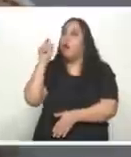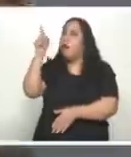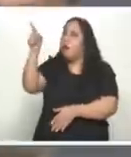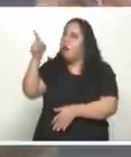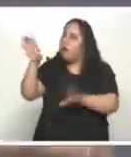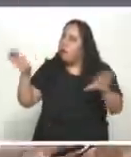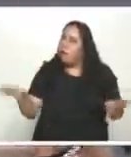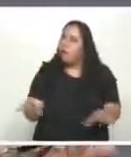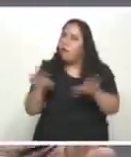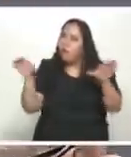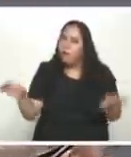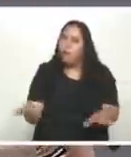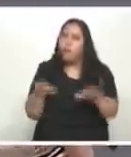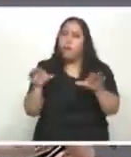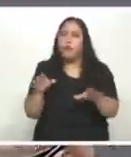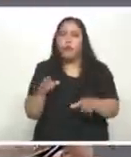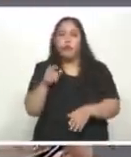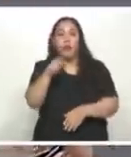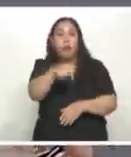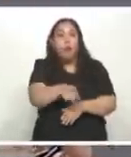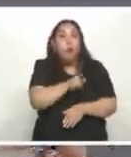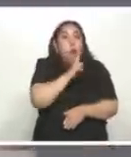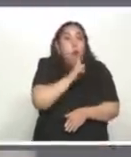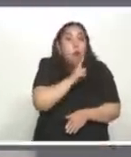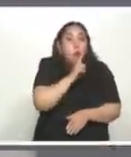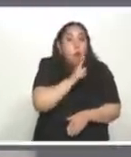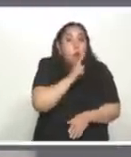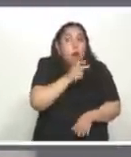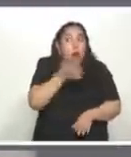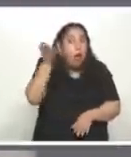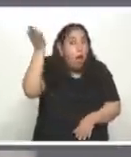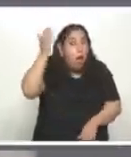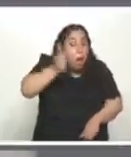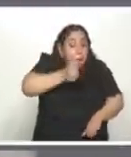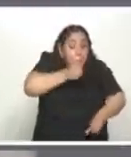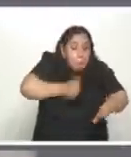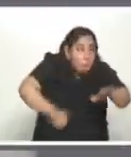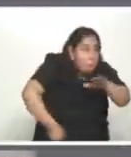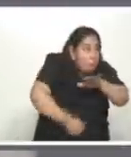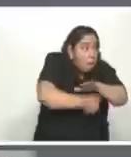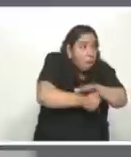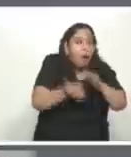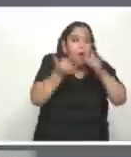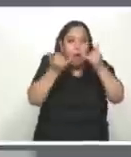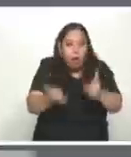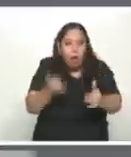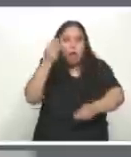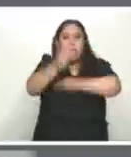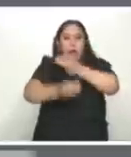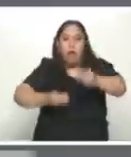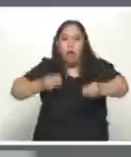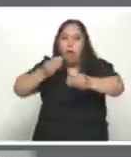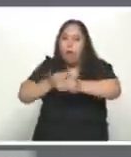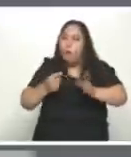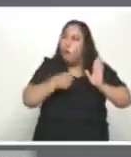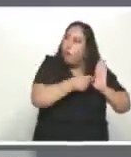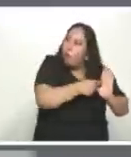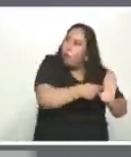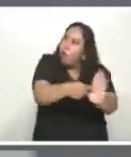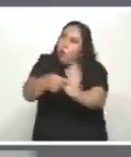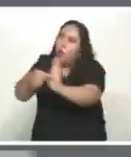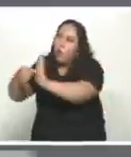Honduras al mundo, que sea una mujer la que dice, estoy proponiendo